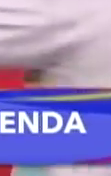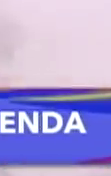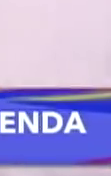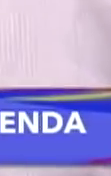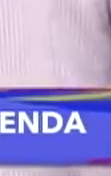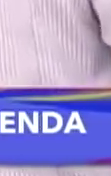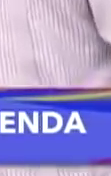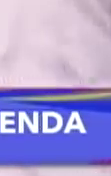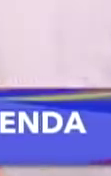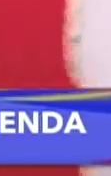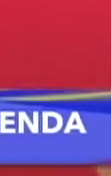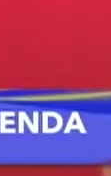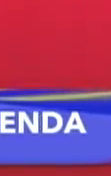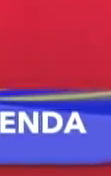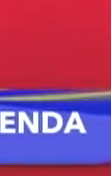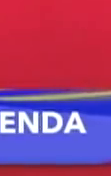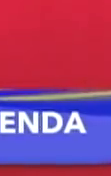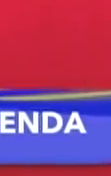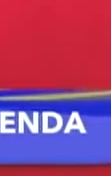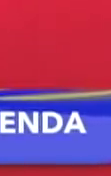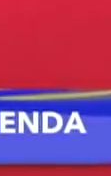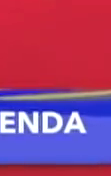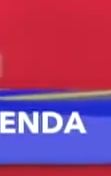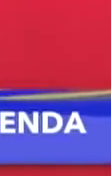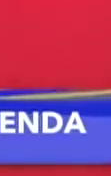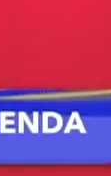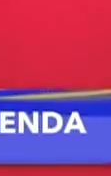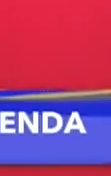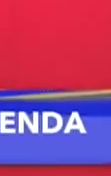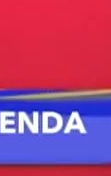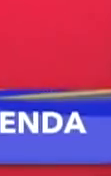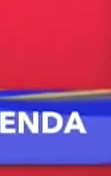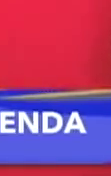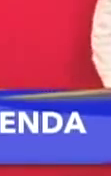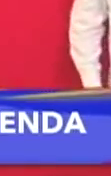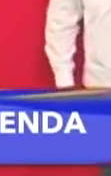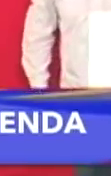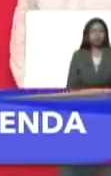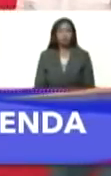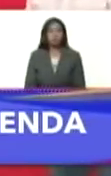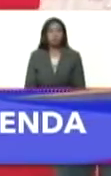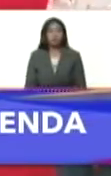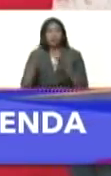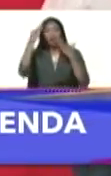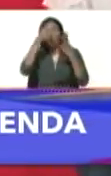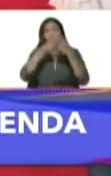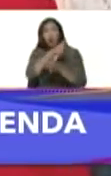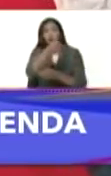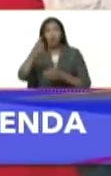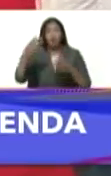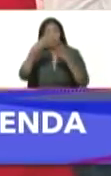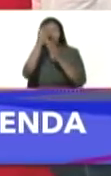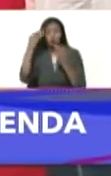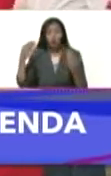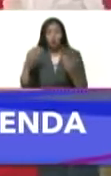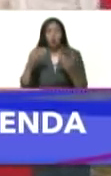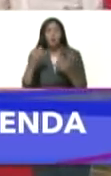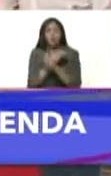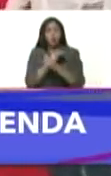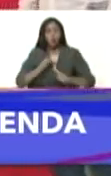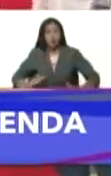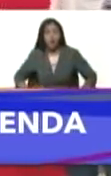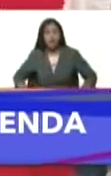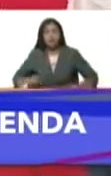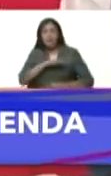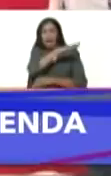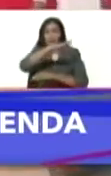esperanza que le brinda la Revolución Bolivariana. Saludo a portuguesa, Araure, Carigua, Guanare, todo portuguesa. al